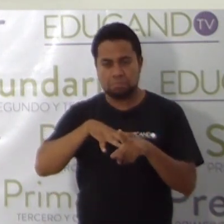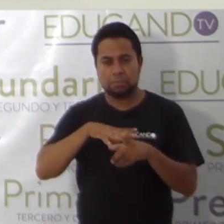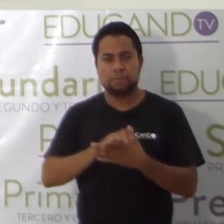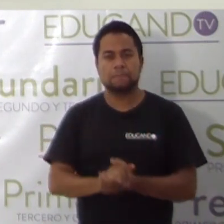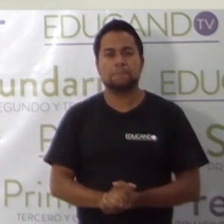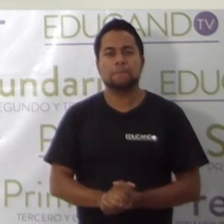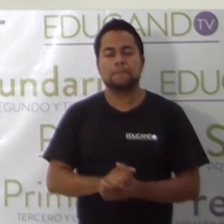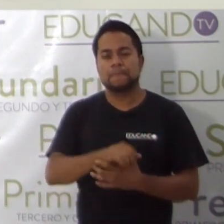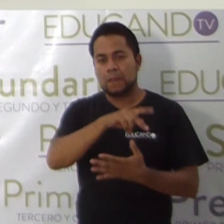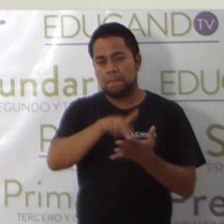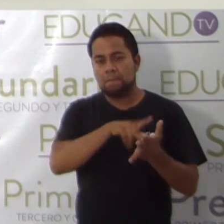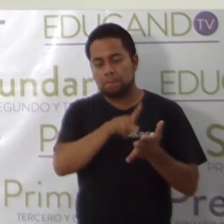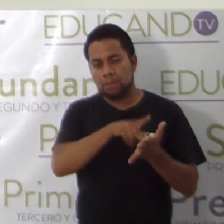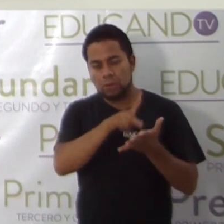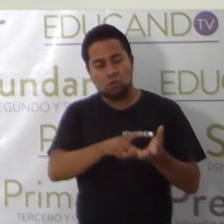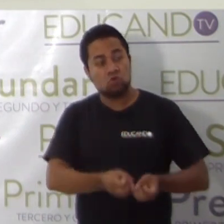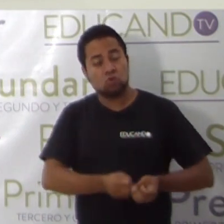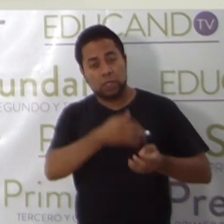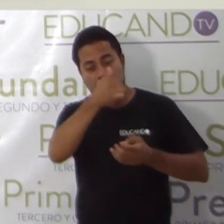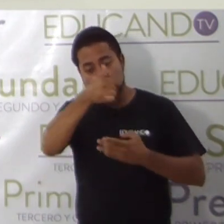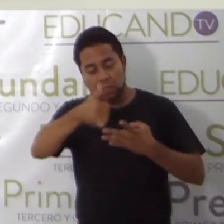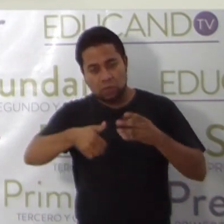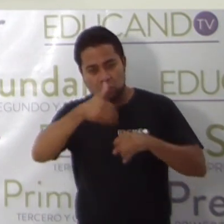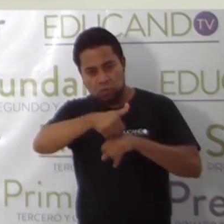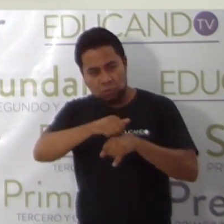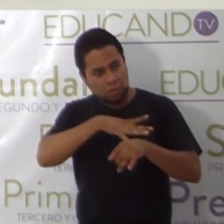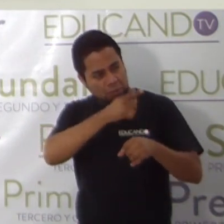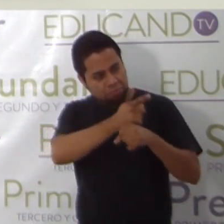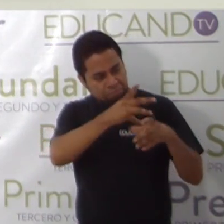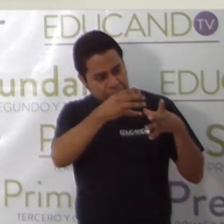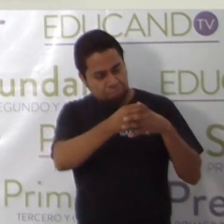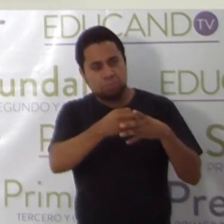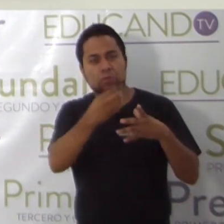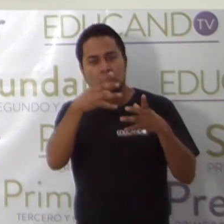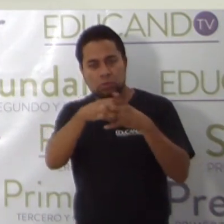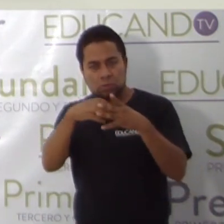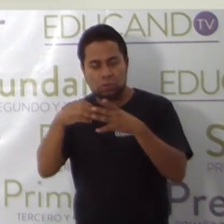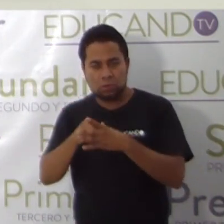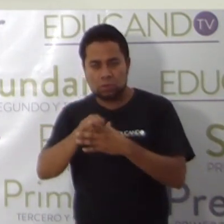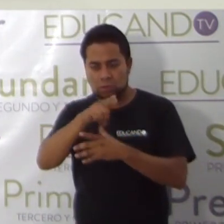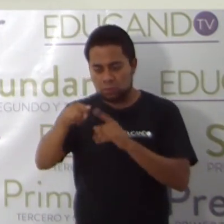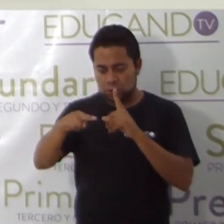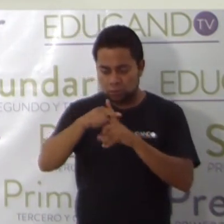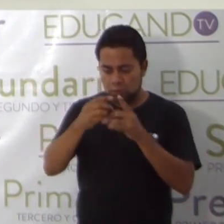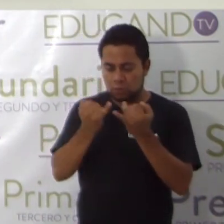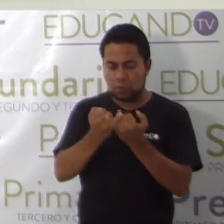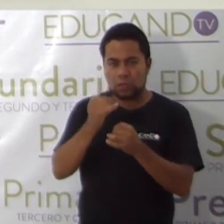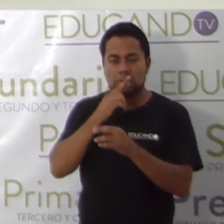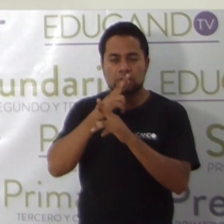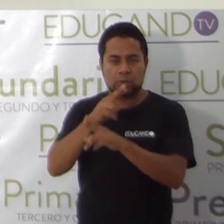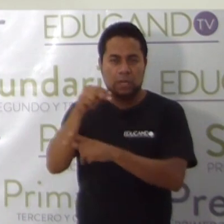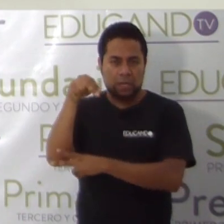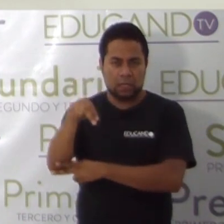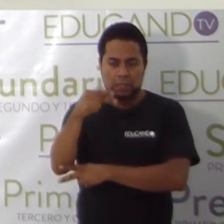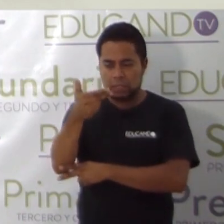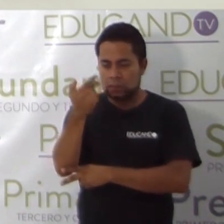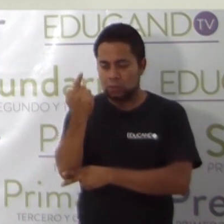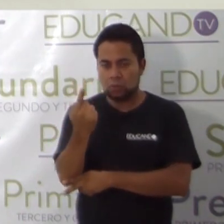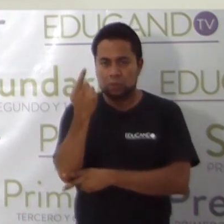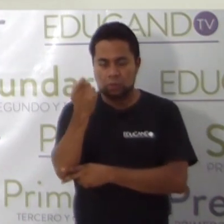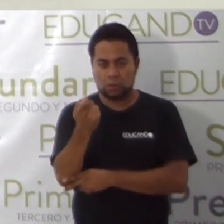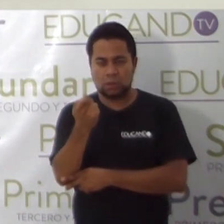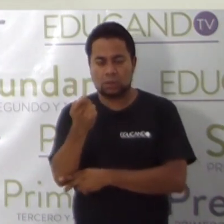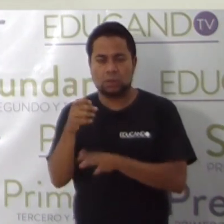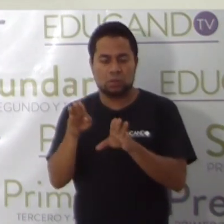es cuántas veces se repite cada uno de los posibles resultados. Y luego la suma es n, ¿sí? H1 se